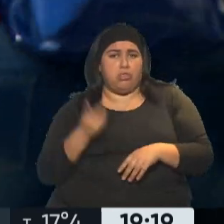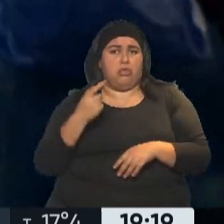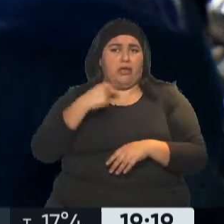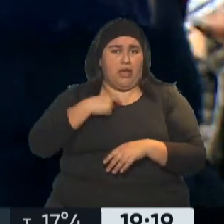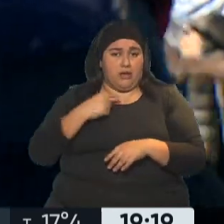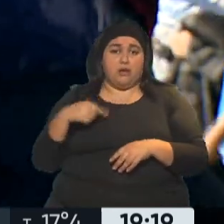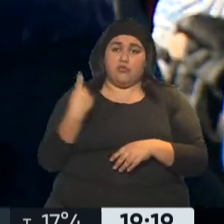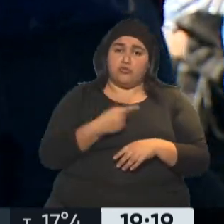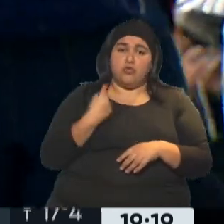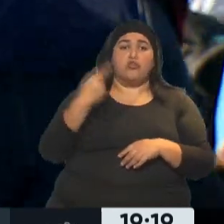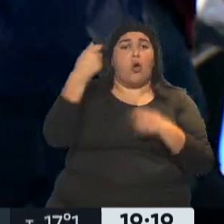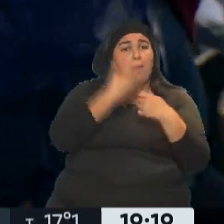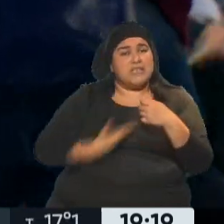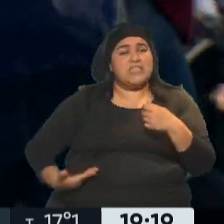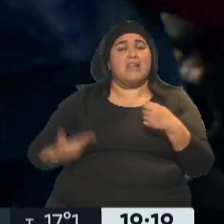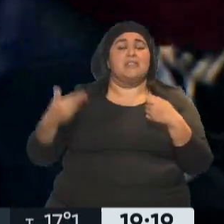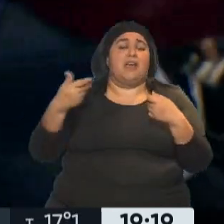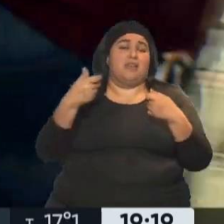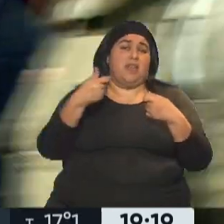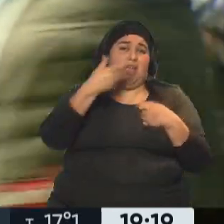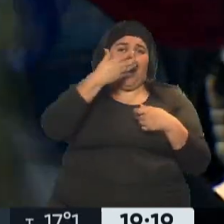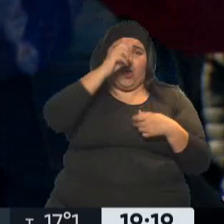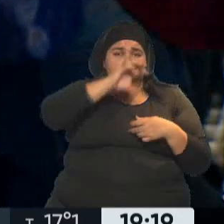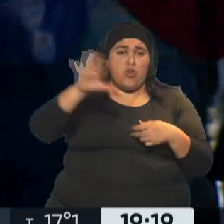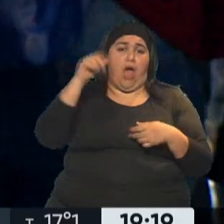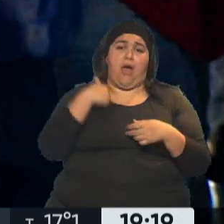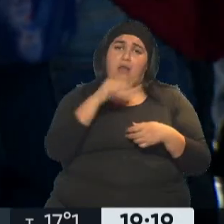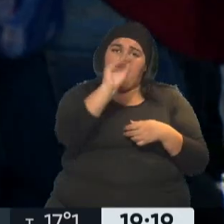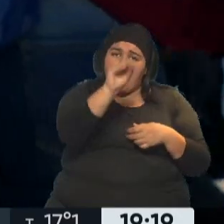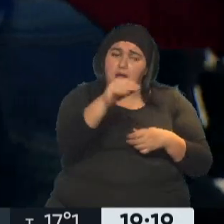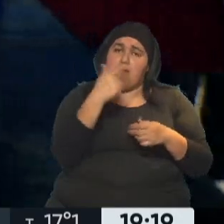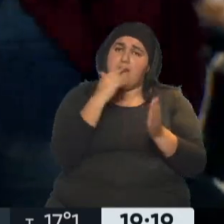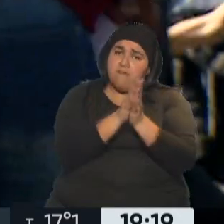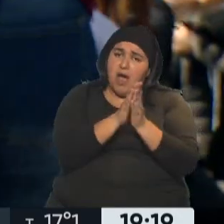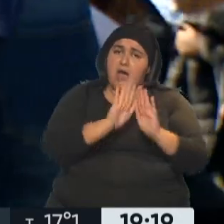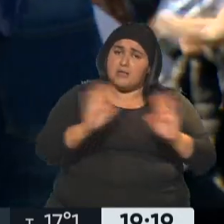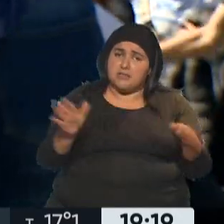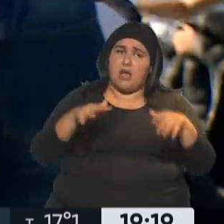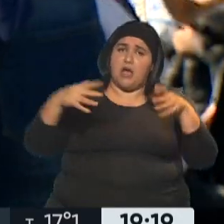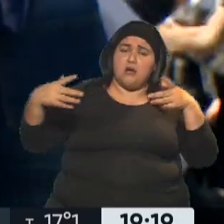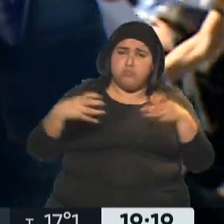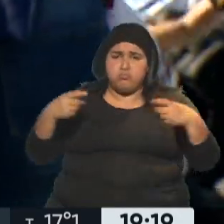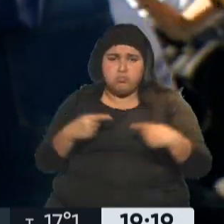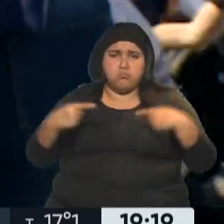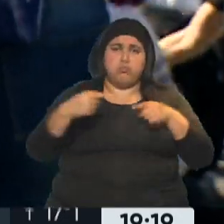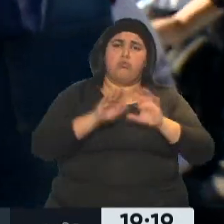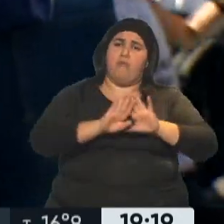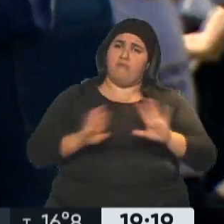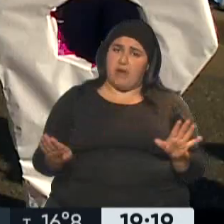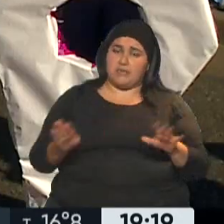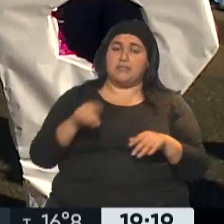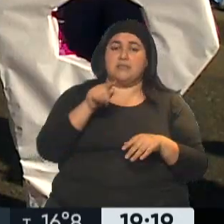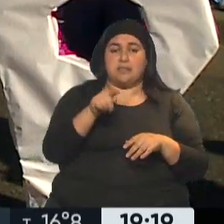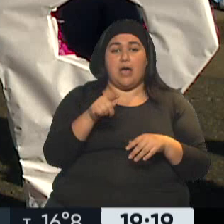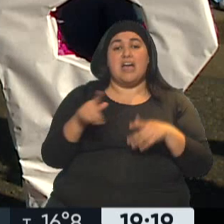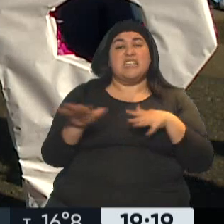al presidente de la sociedad rural a que baje los niveles de agravio, los niveles de tensión, que entiendan que la situación